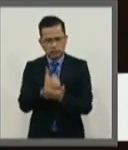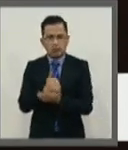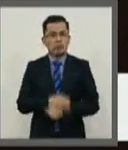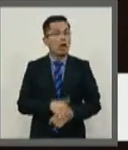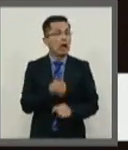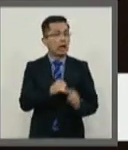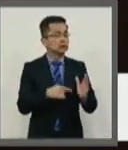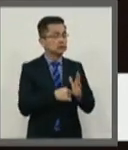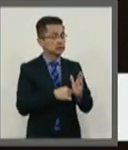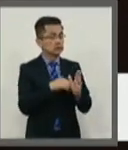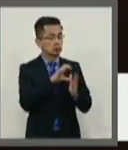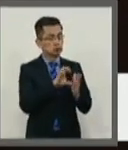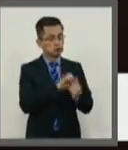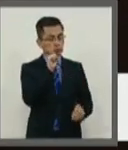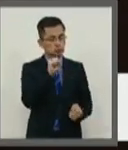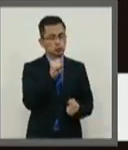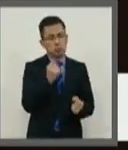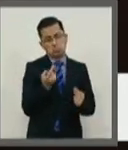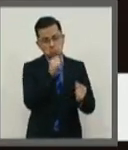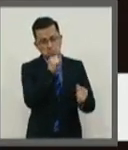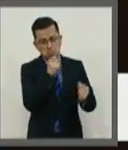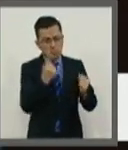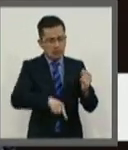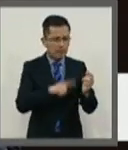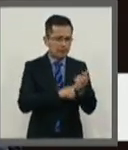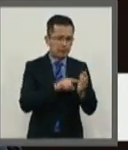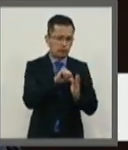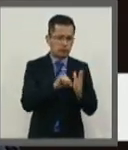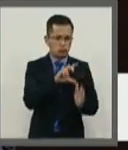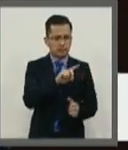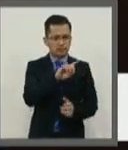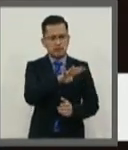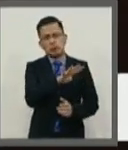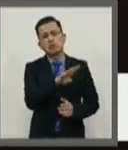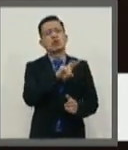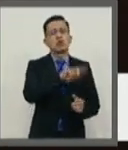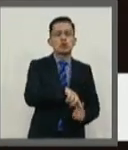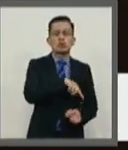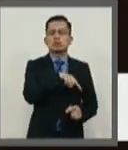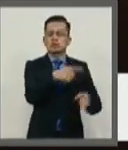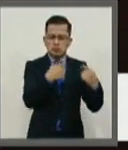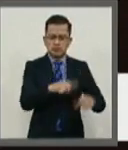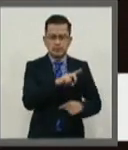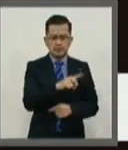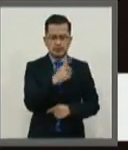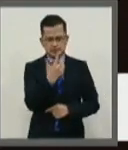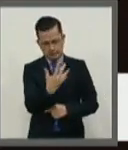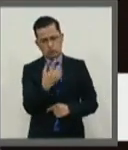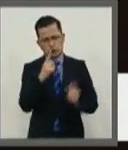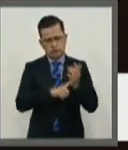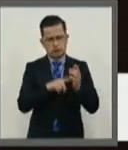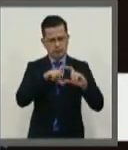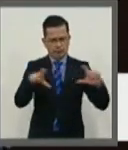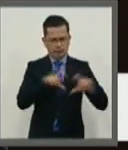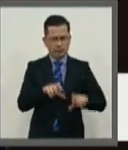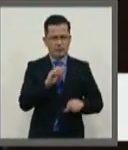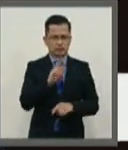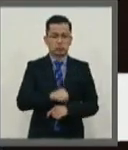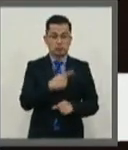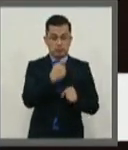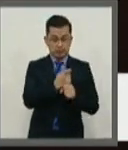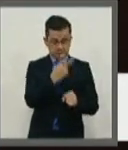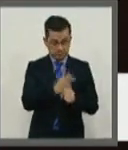los Estados Unidos Mexicanos. En el artículo 35, también en las fracciones primera y segunda de la misma